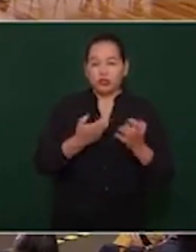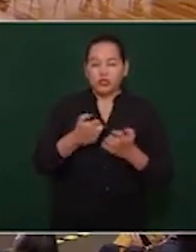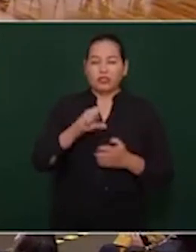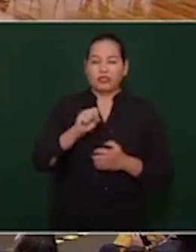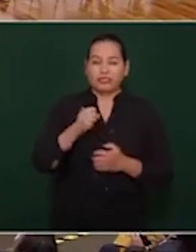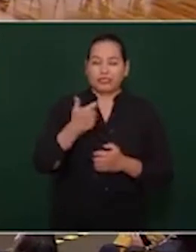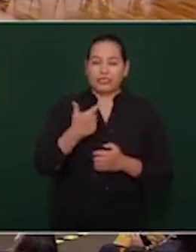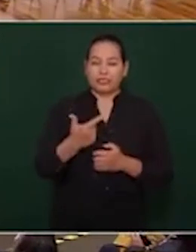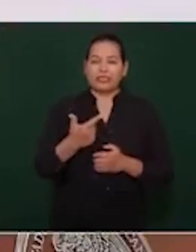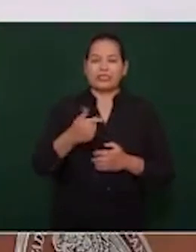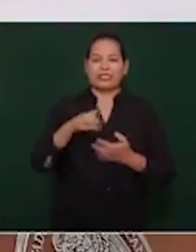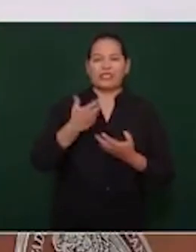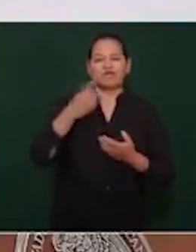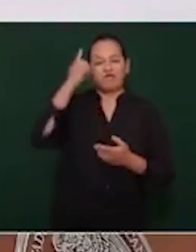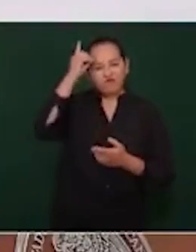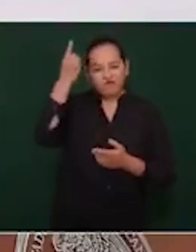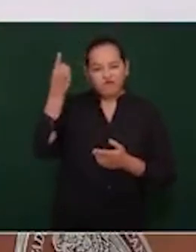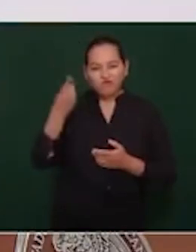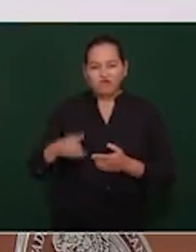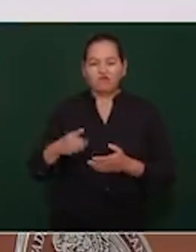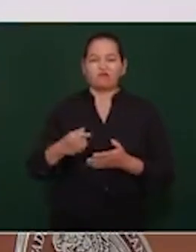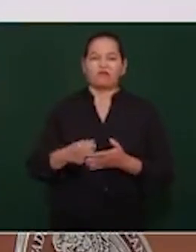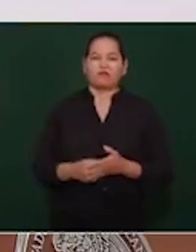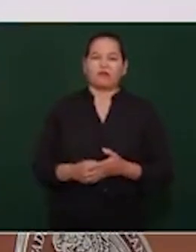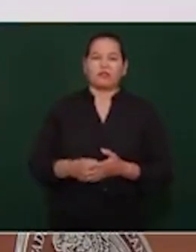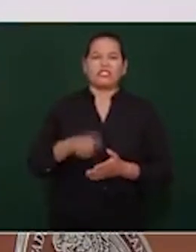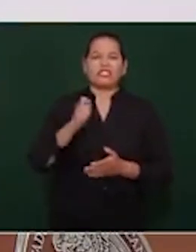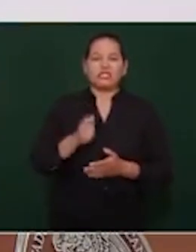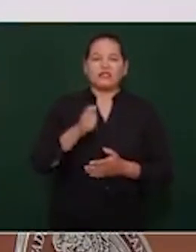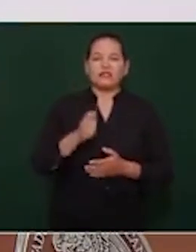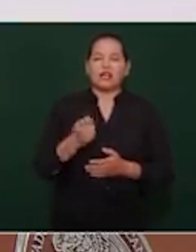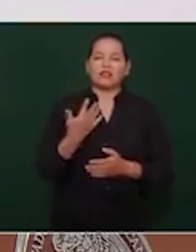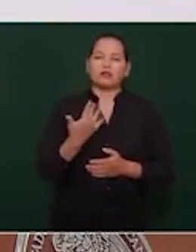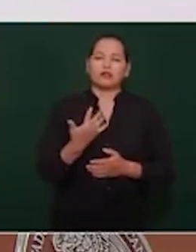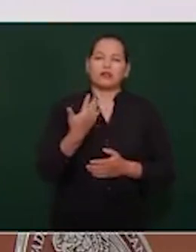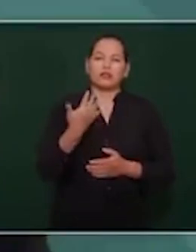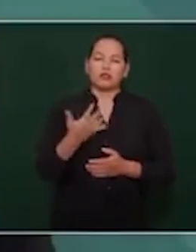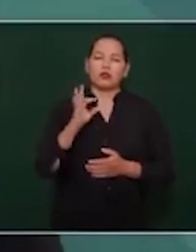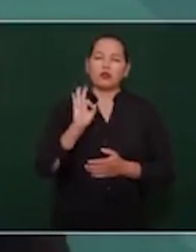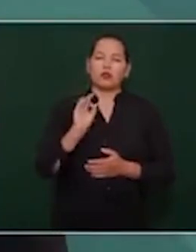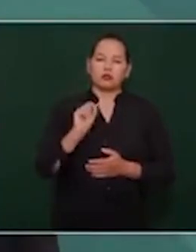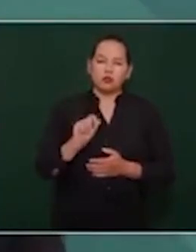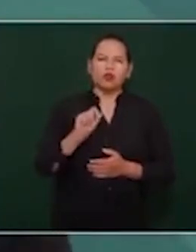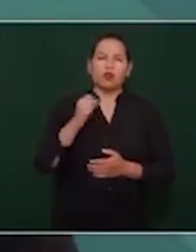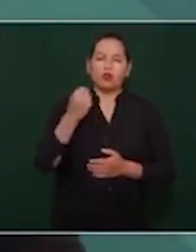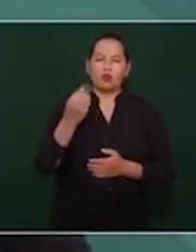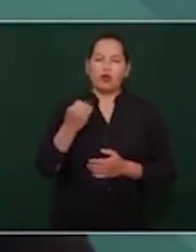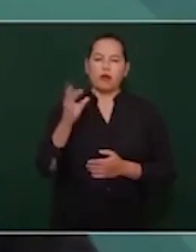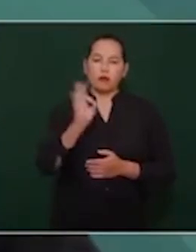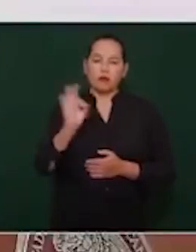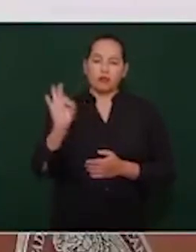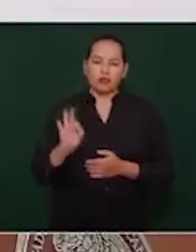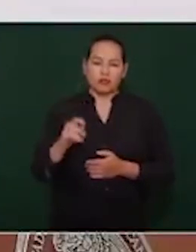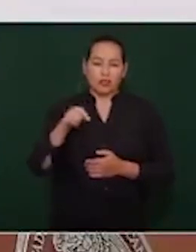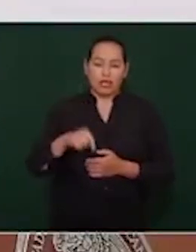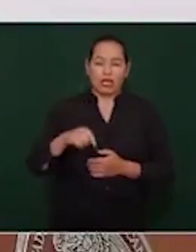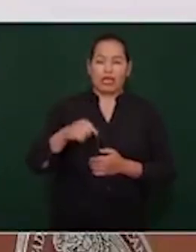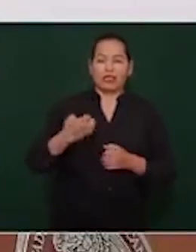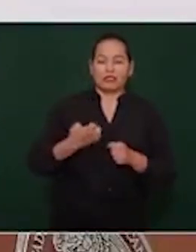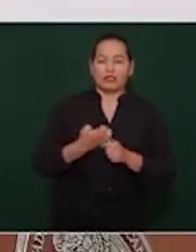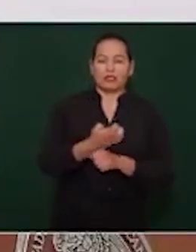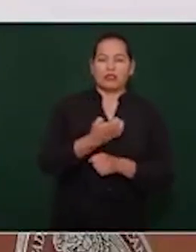19.867 eventos delictivos, representan el 55.9% del total del estado, que tiene